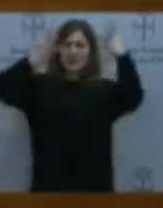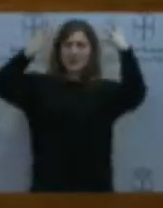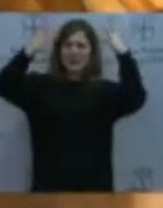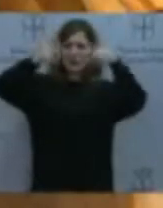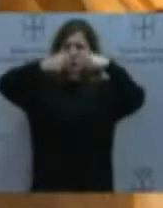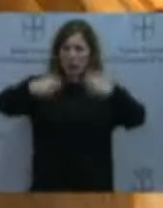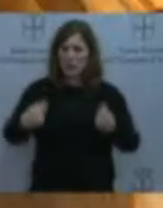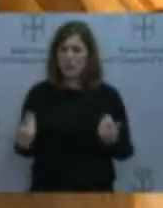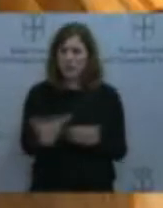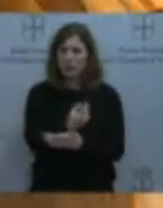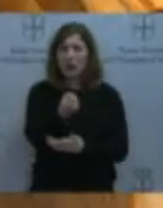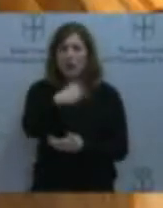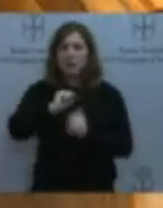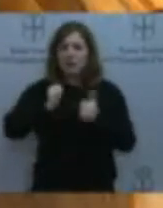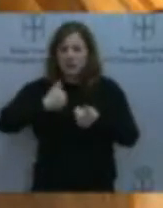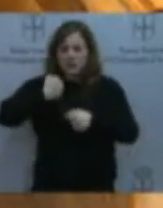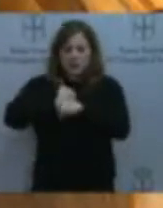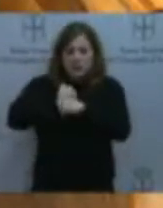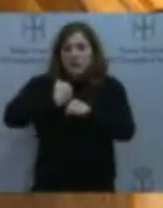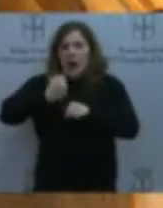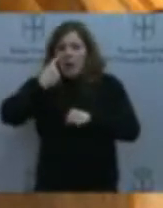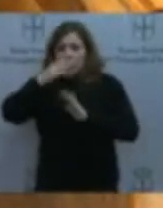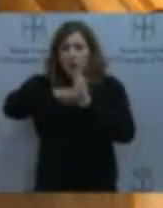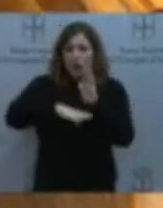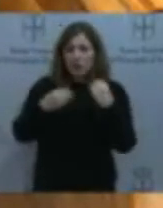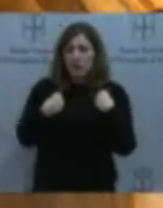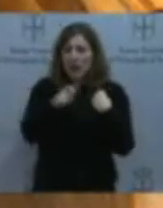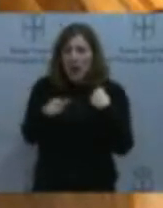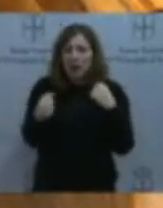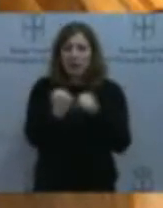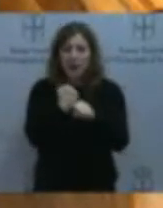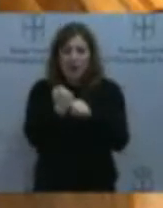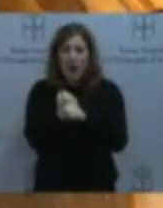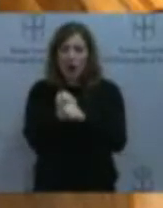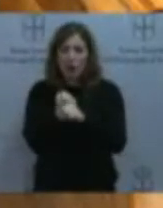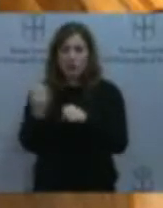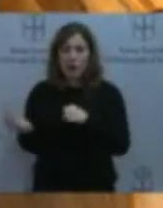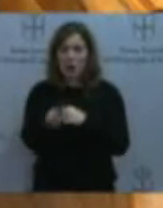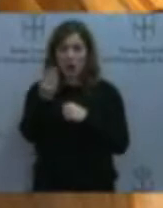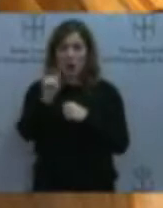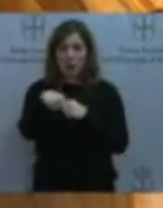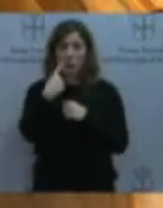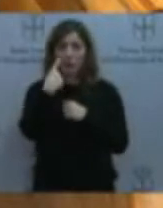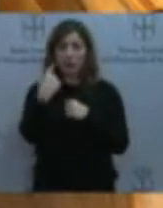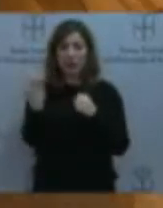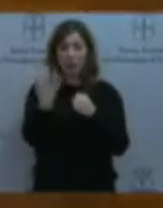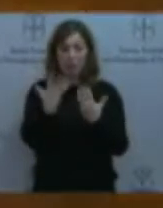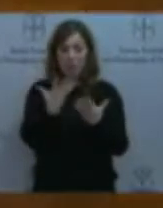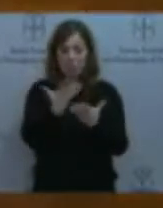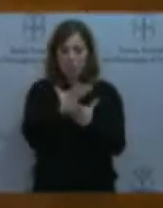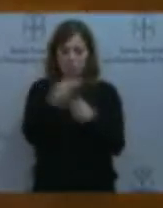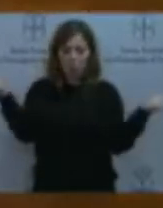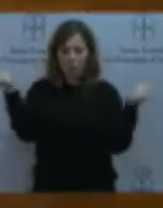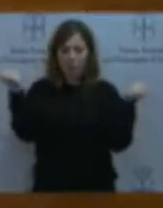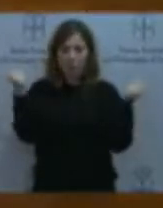simbólica y materialmente las condiciones de vida de la clase obrera. Décadas después vieron que eso desapareció arrasado por